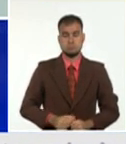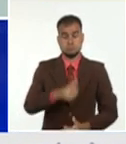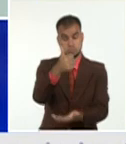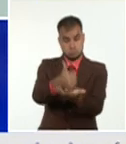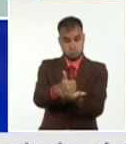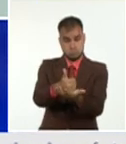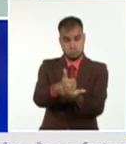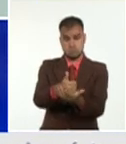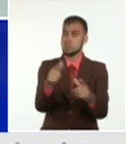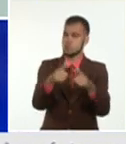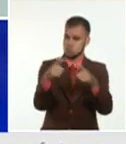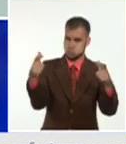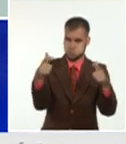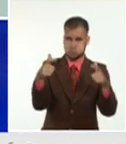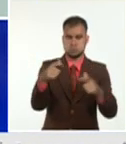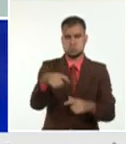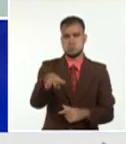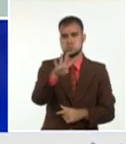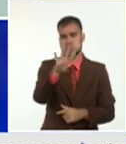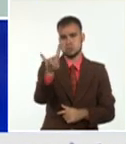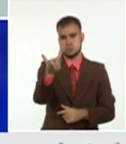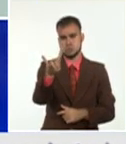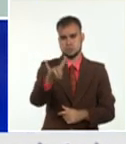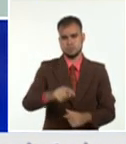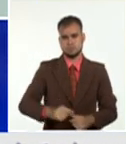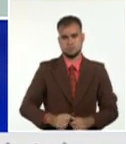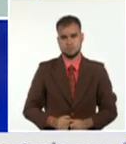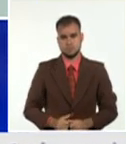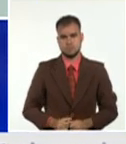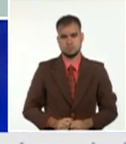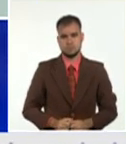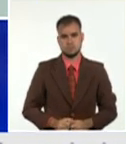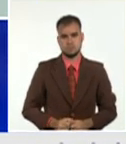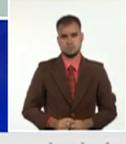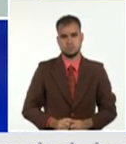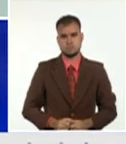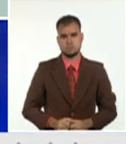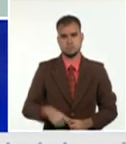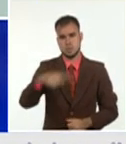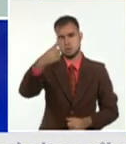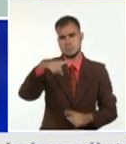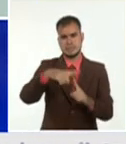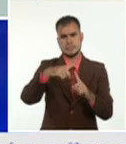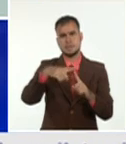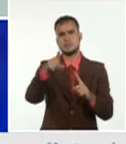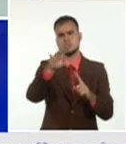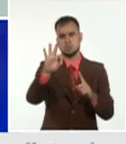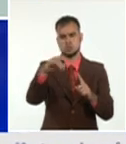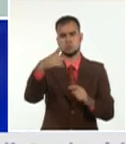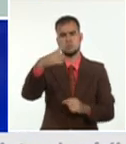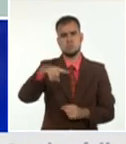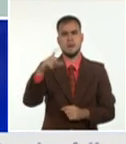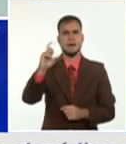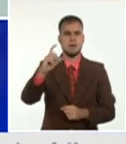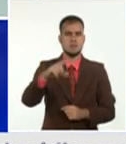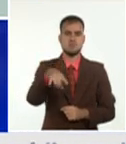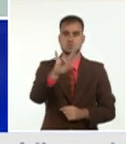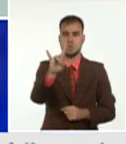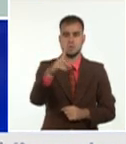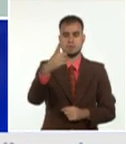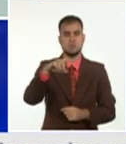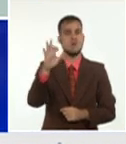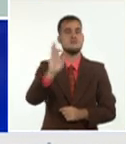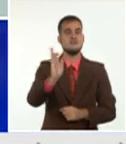con la mayor transmisión, 49, Trinidad 18, Cabaiguán 9, Fomento